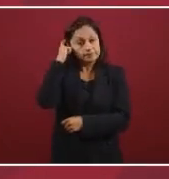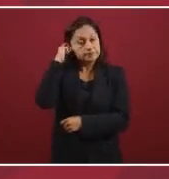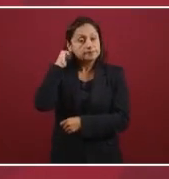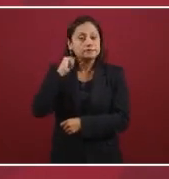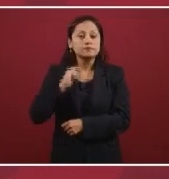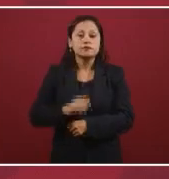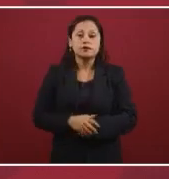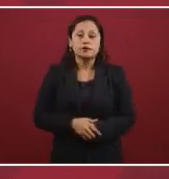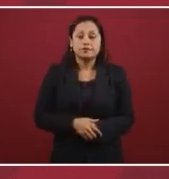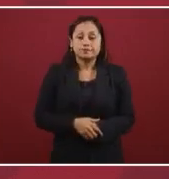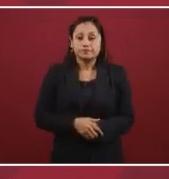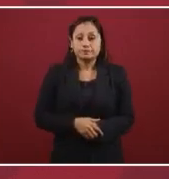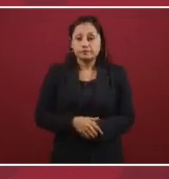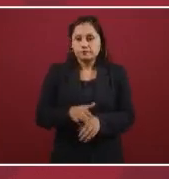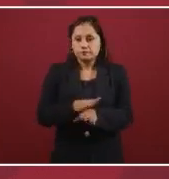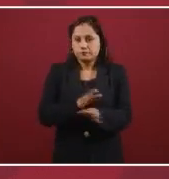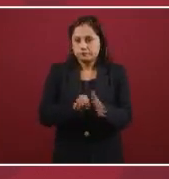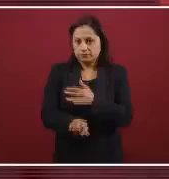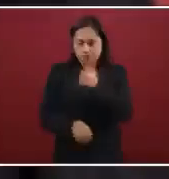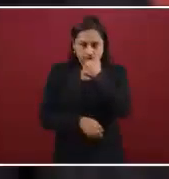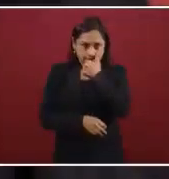medicina